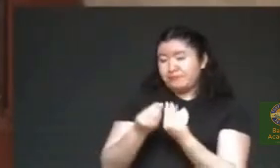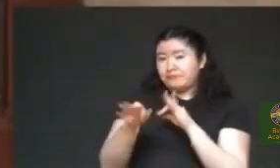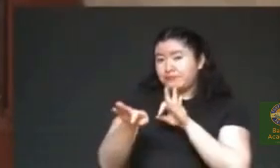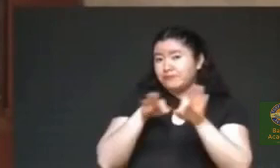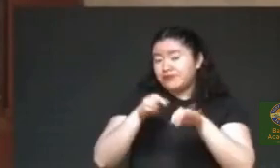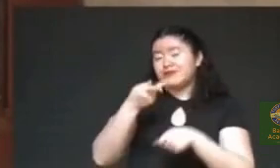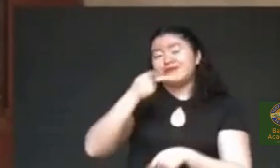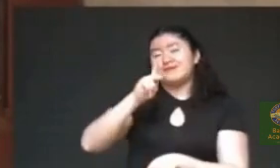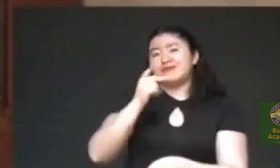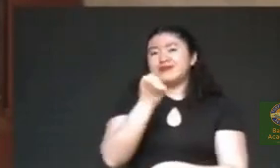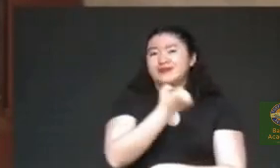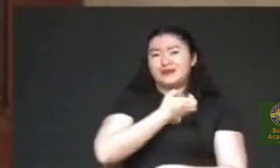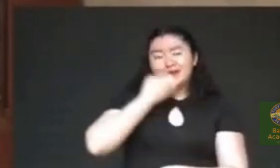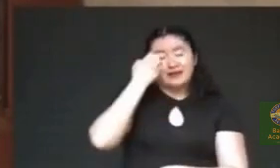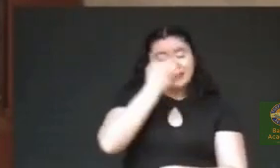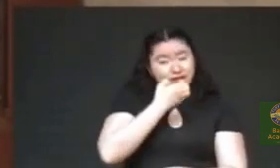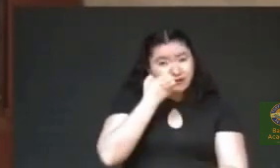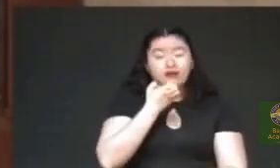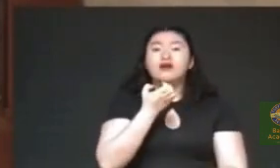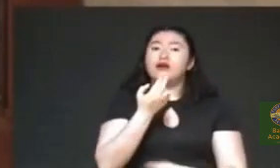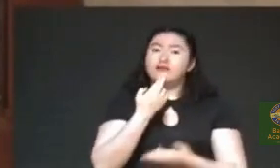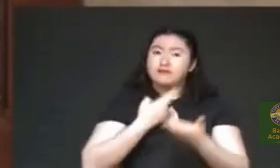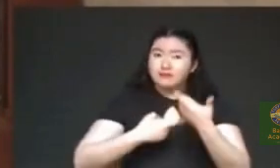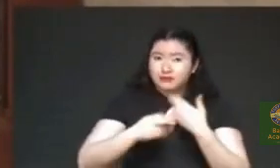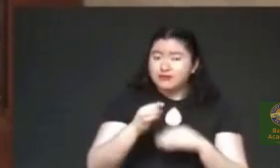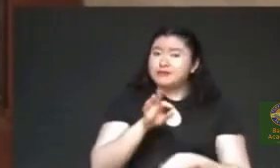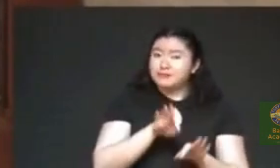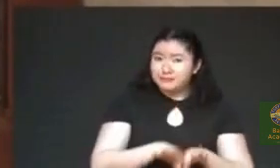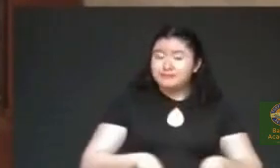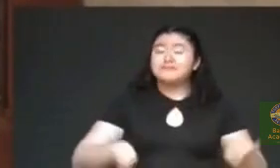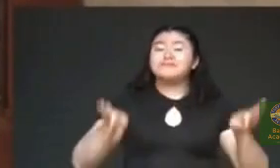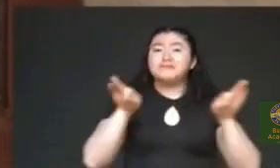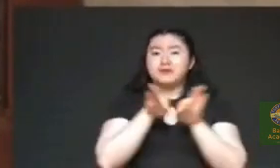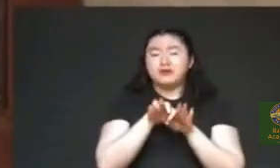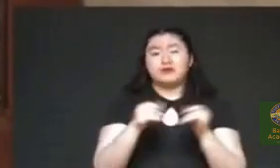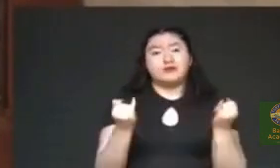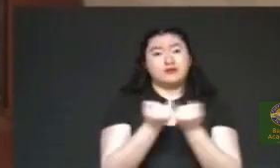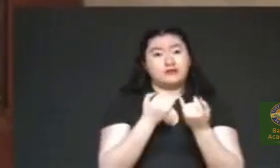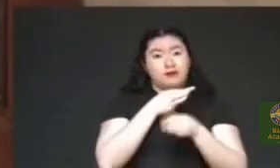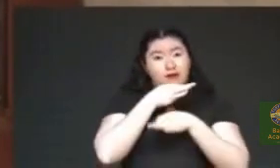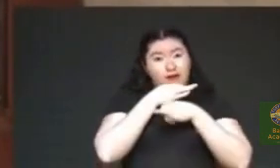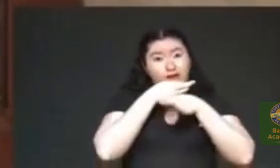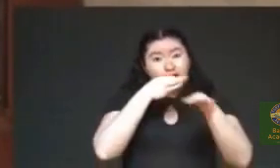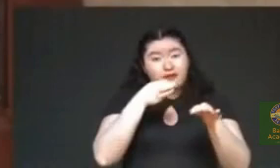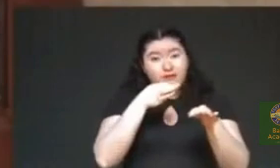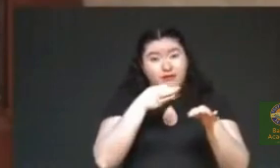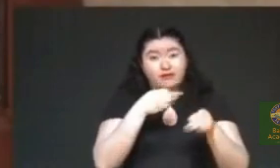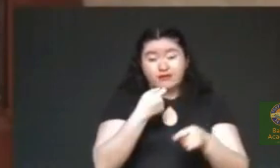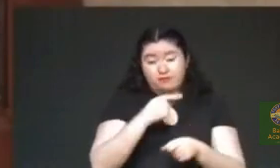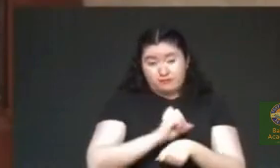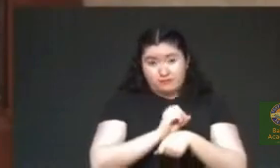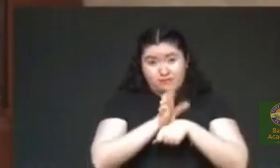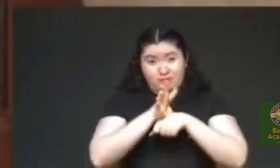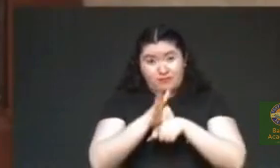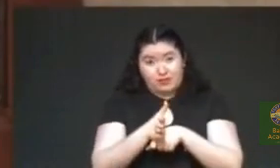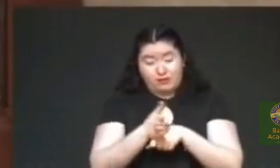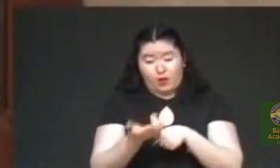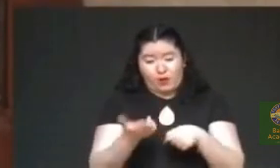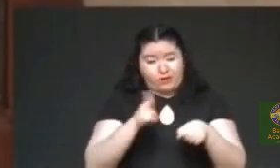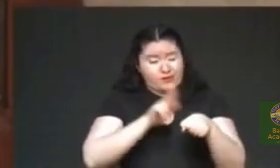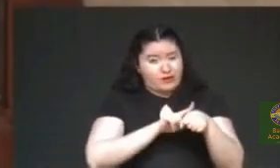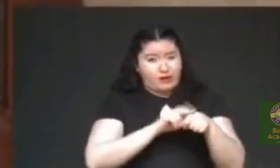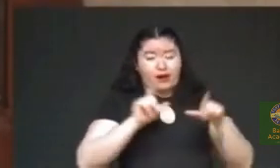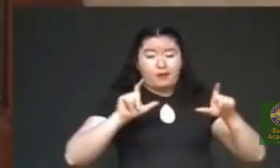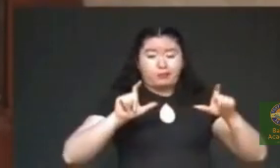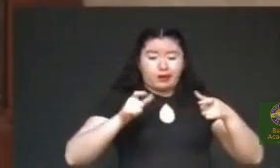de clases. Les informo también que siguen bajando las hospitalizaciones, sigue bajando la positividad en la Ciudad de México